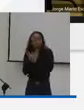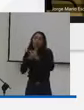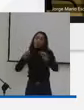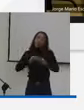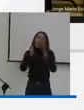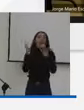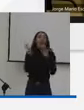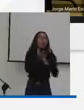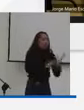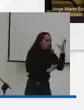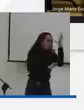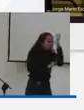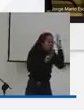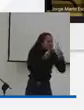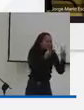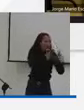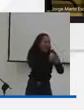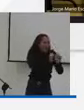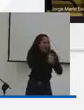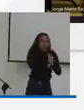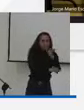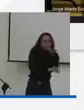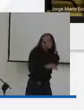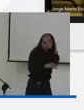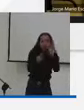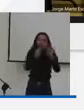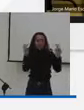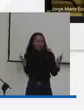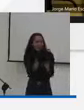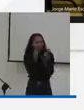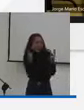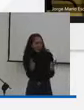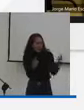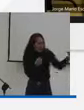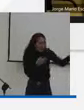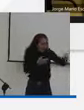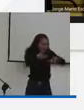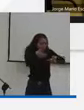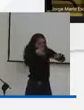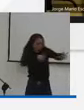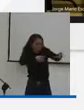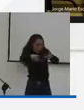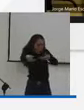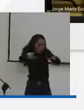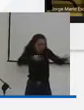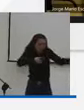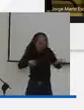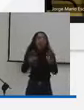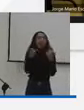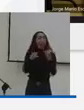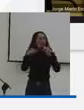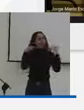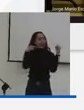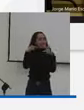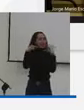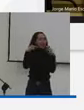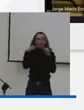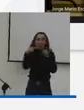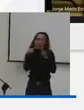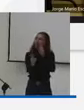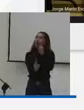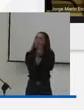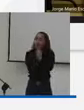académicos y los estudiosos de la recreación están entregando y de eso se trata el foro, de recibir más